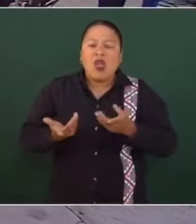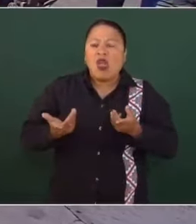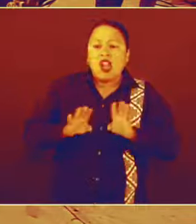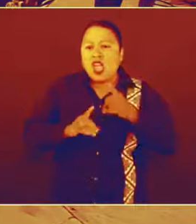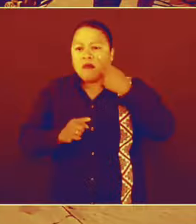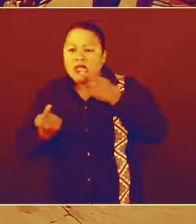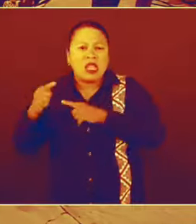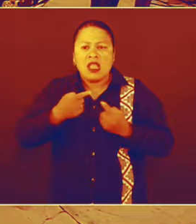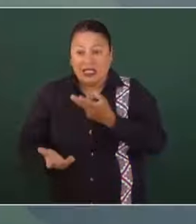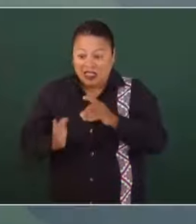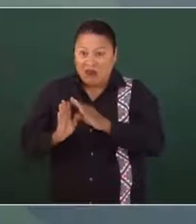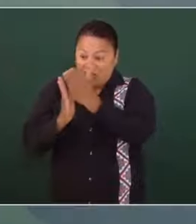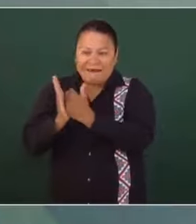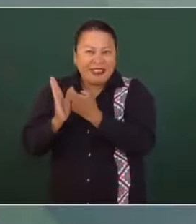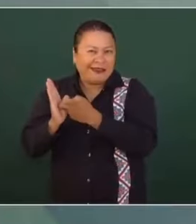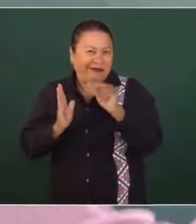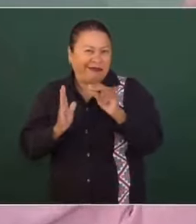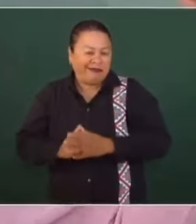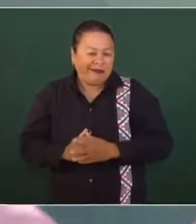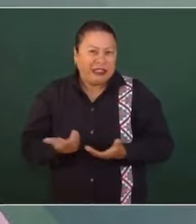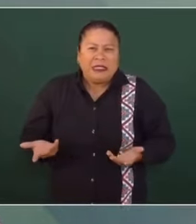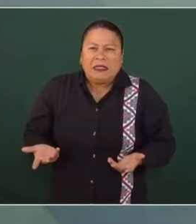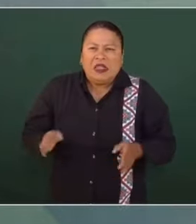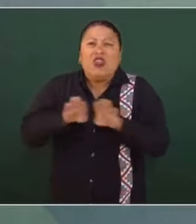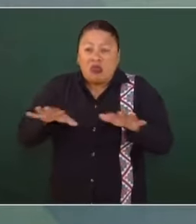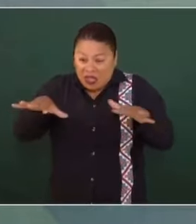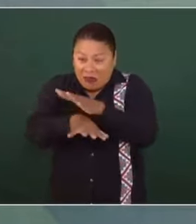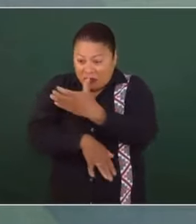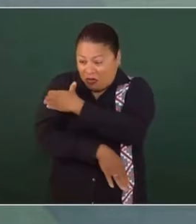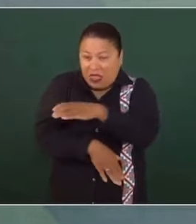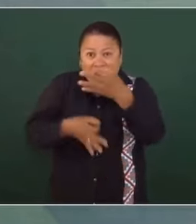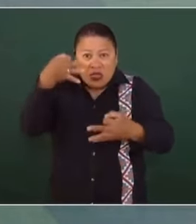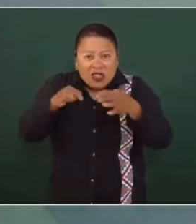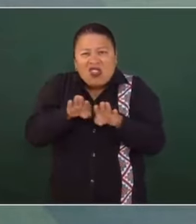pretextos legaloides. Entonces, ¿cómo renovamos el Poder Judicial?